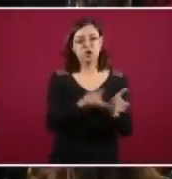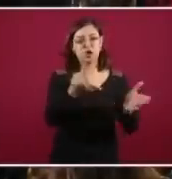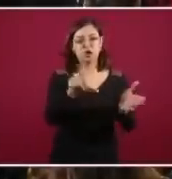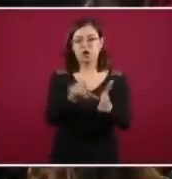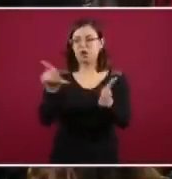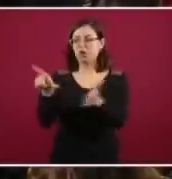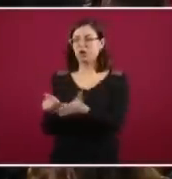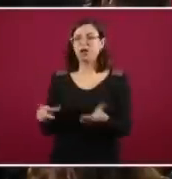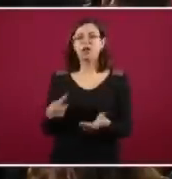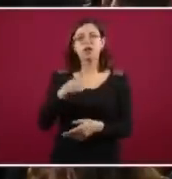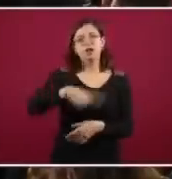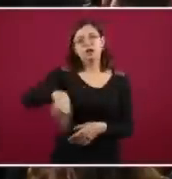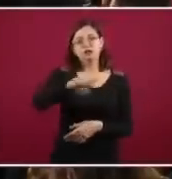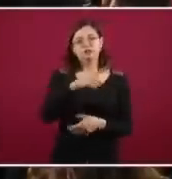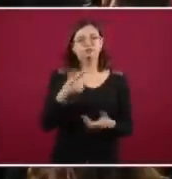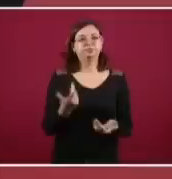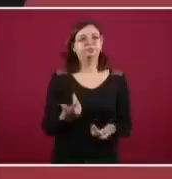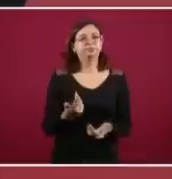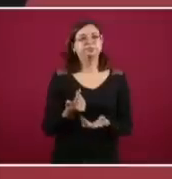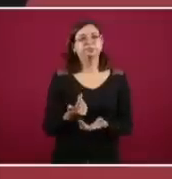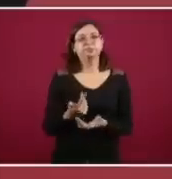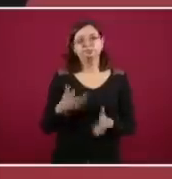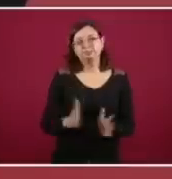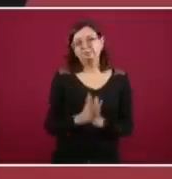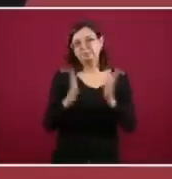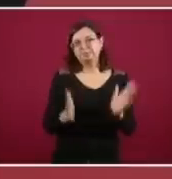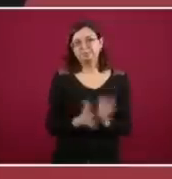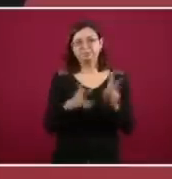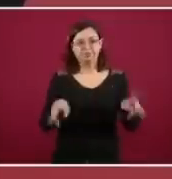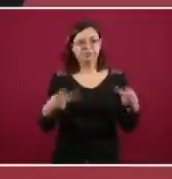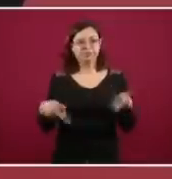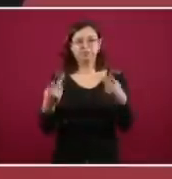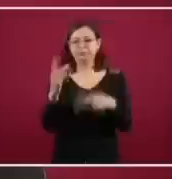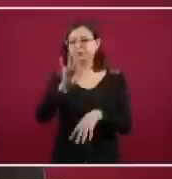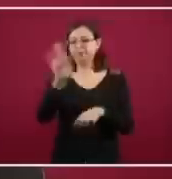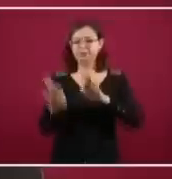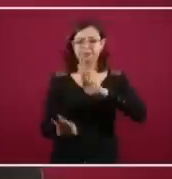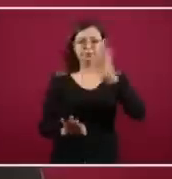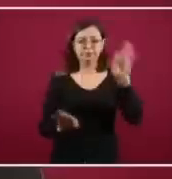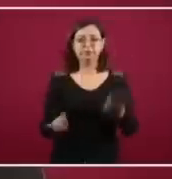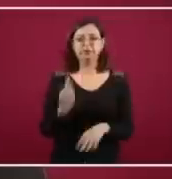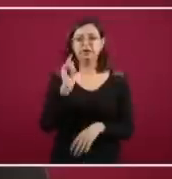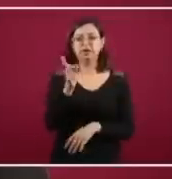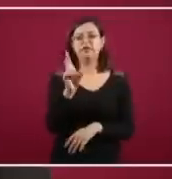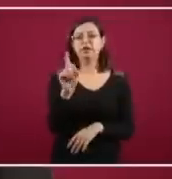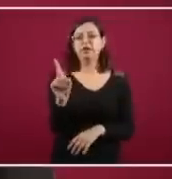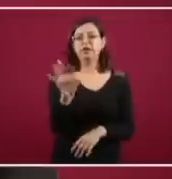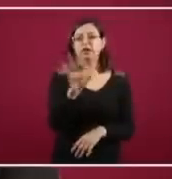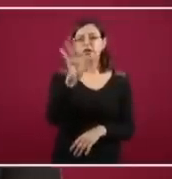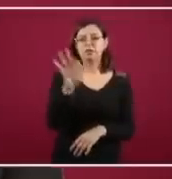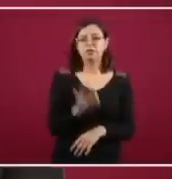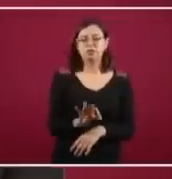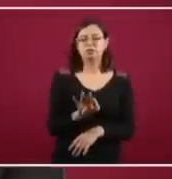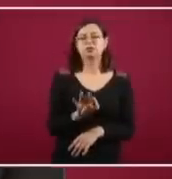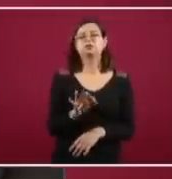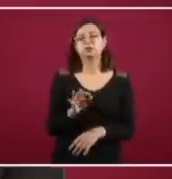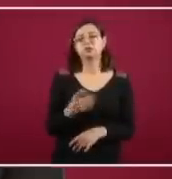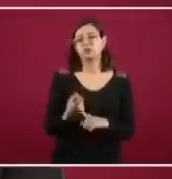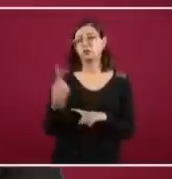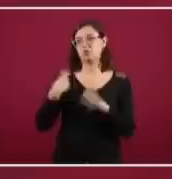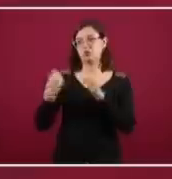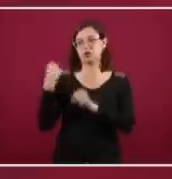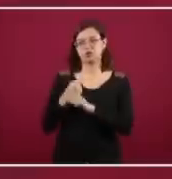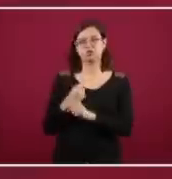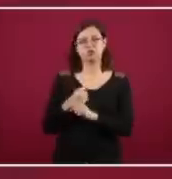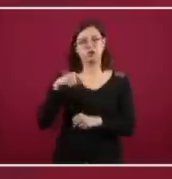establecimientos que participaron, y esto representa un incremento de participación del 30% respecto a la edición